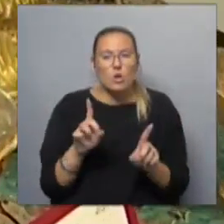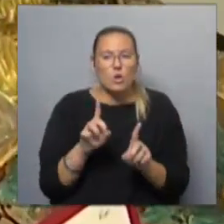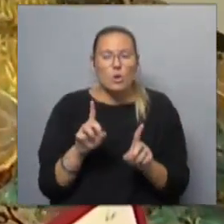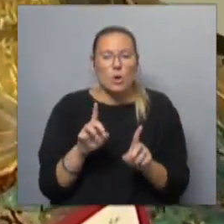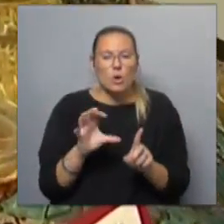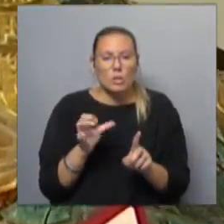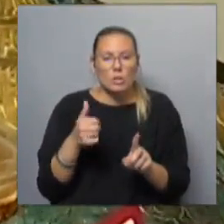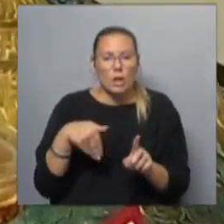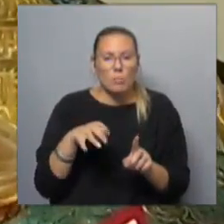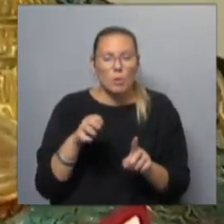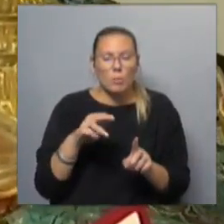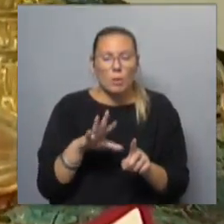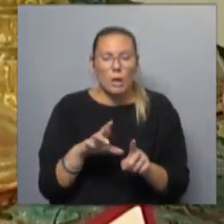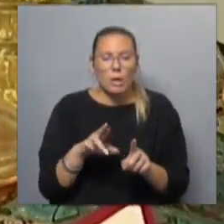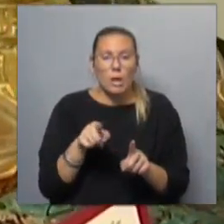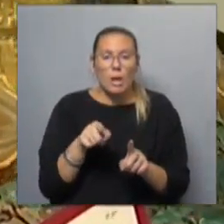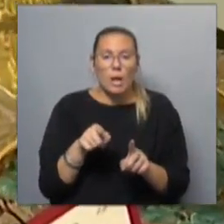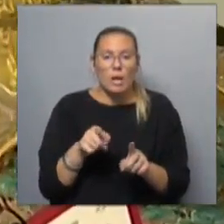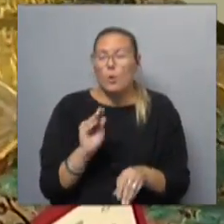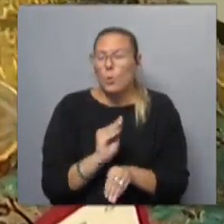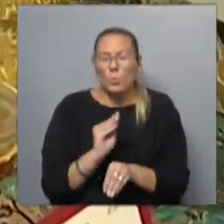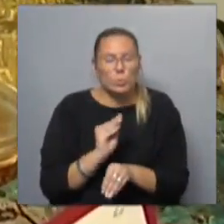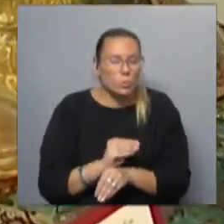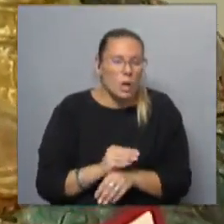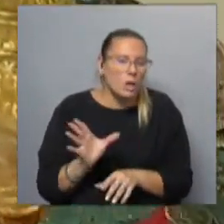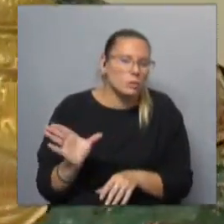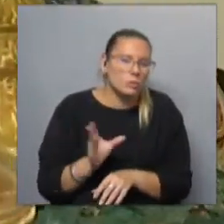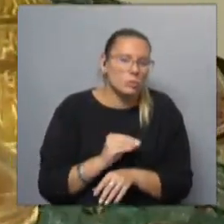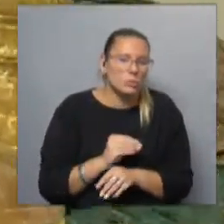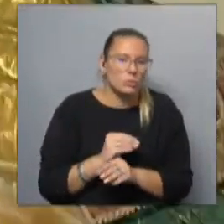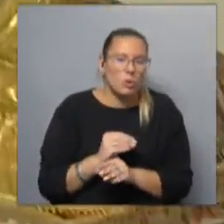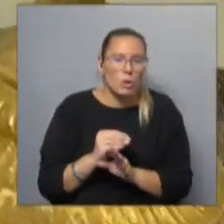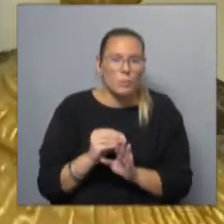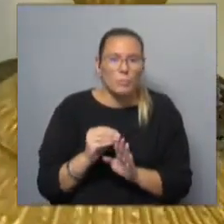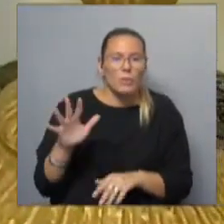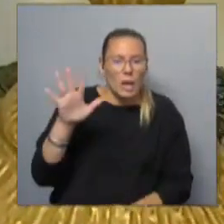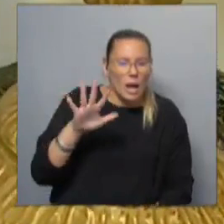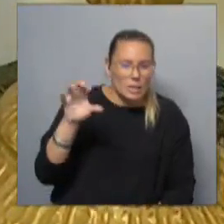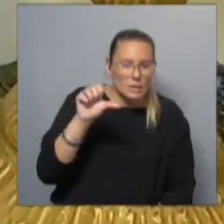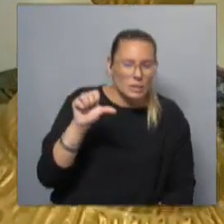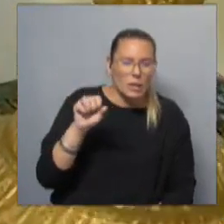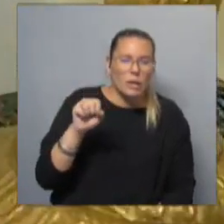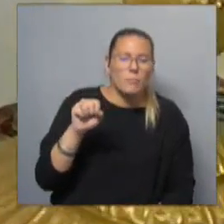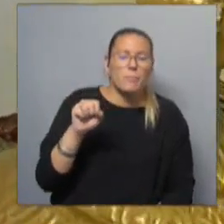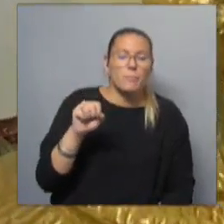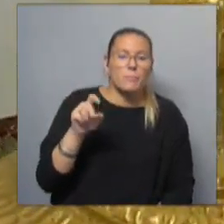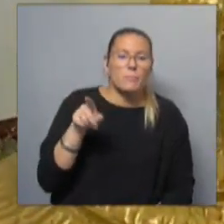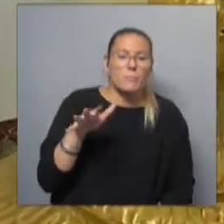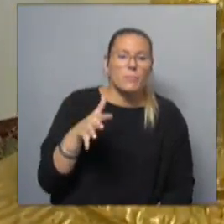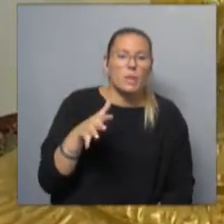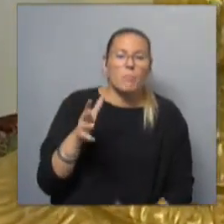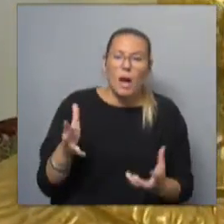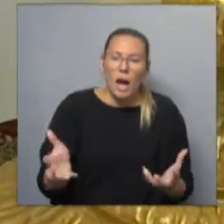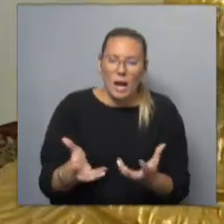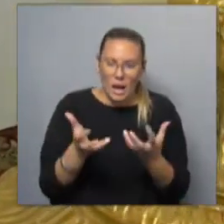El samovar lo usaron en todas las culturas en torno al Asia central y oriental, que es para